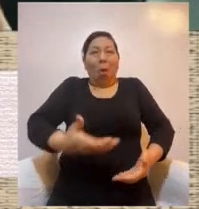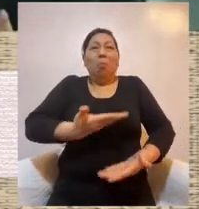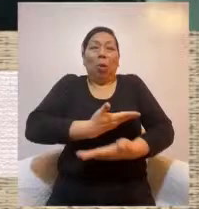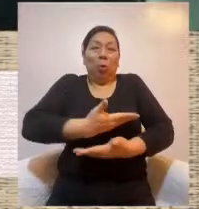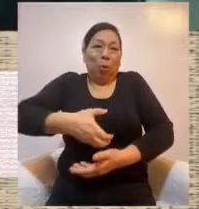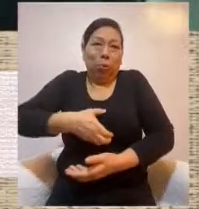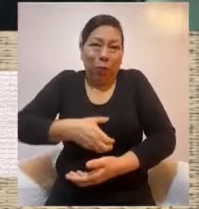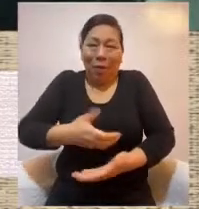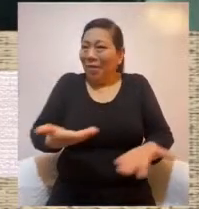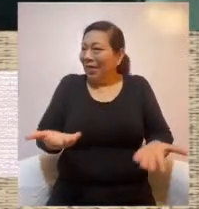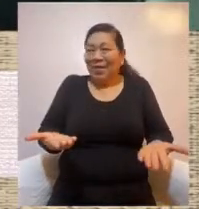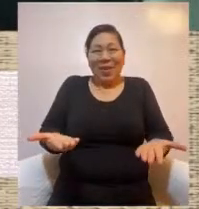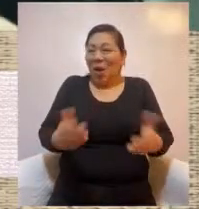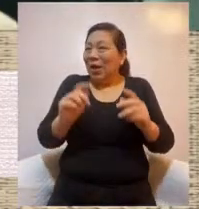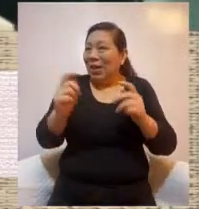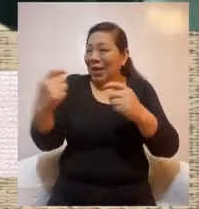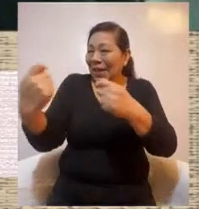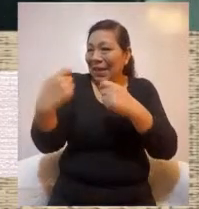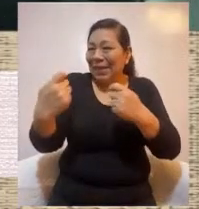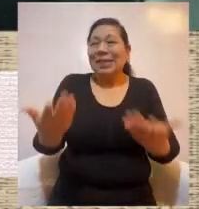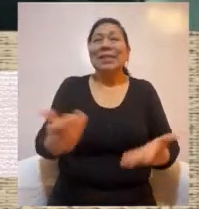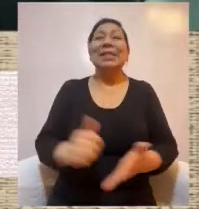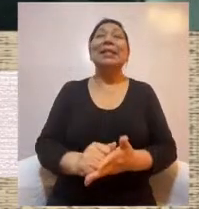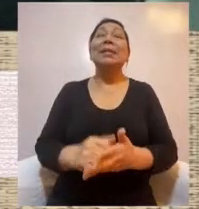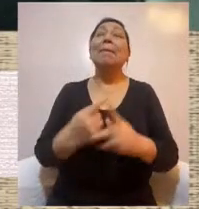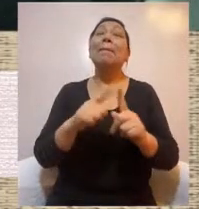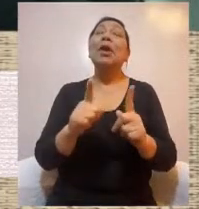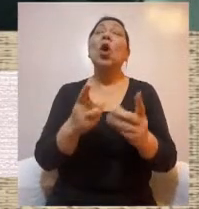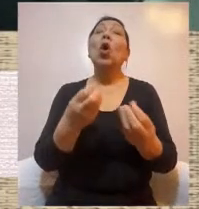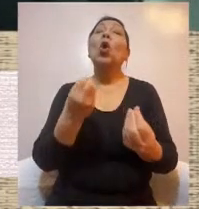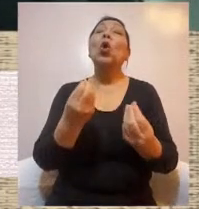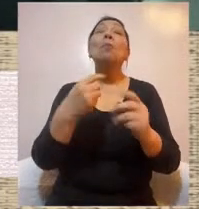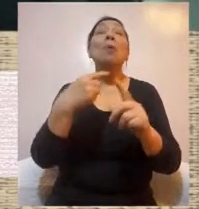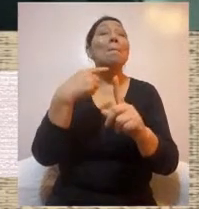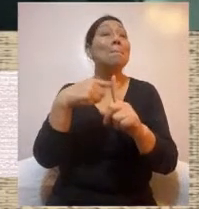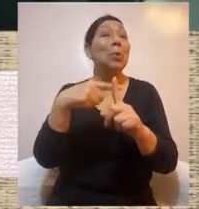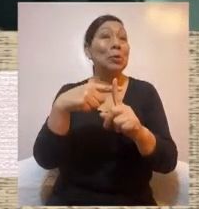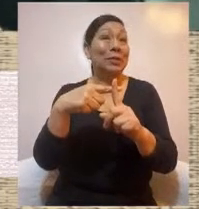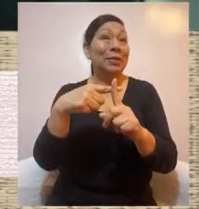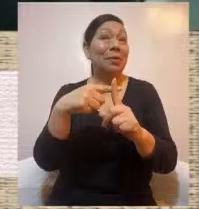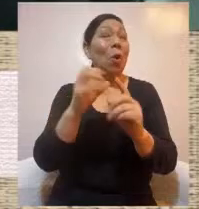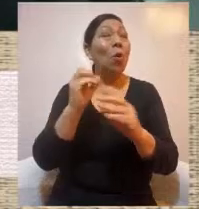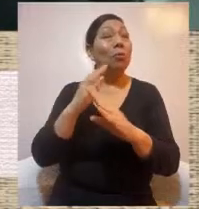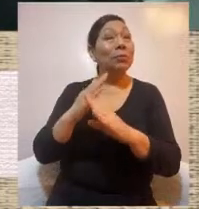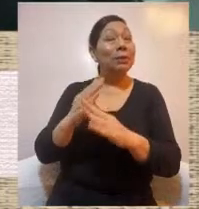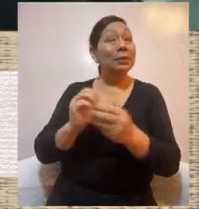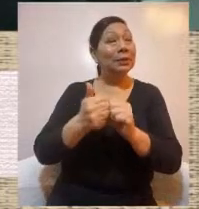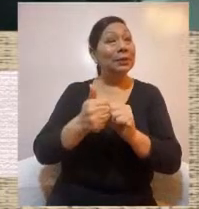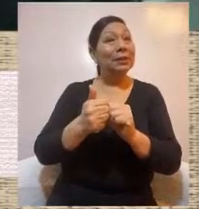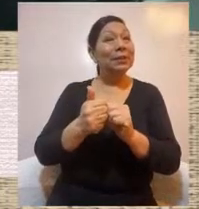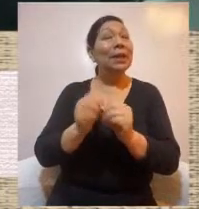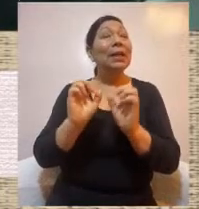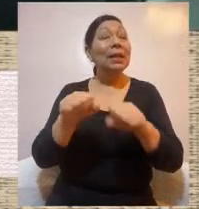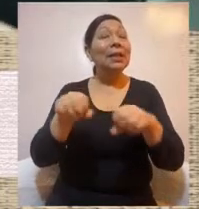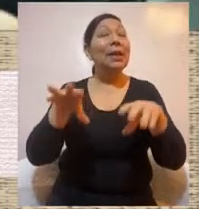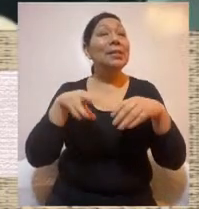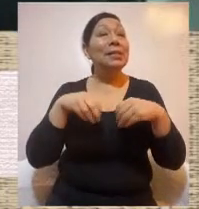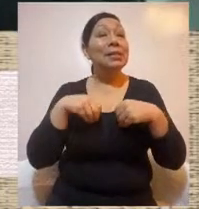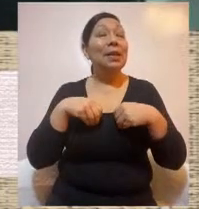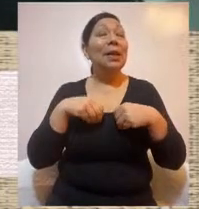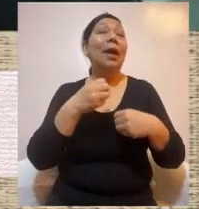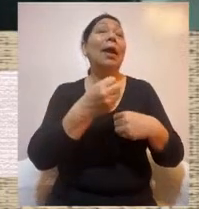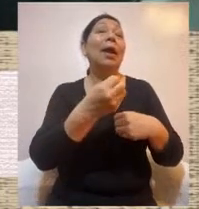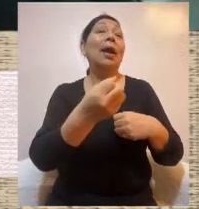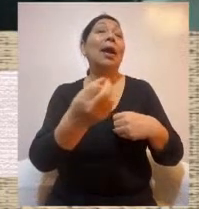la lactancia natural, y que exigen del Estado acciones positivas o discriminación inversa que